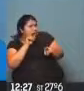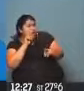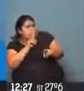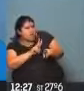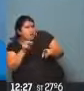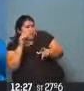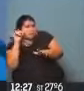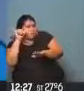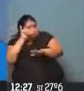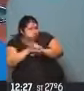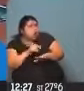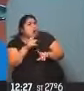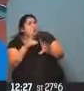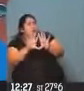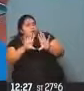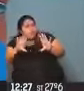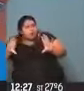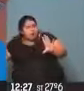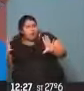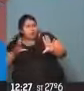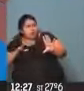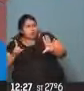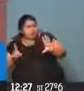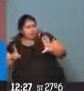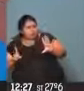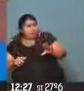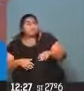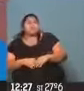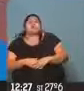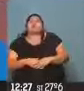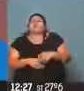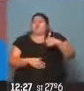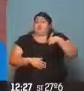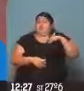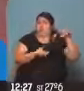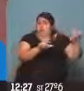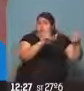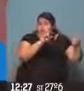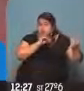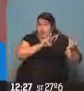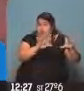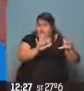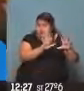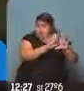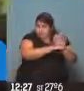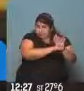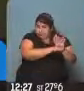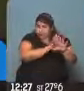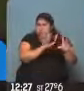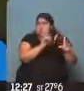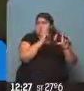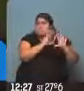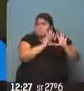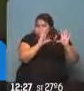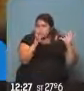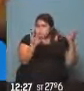está demás yo entero al menos en lo que se ve en la única foto que yo he visto se lo ve digamos si se puede decir la palabra entero